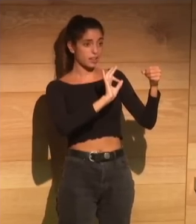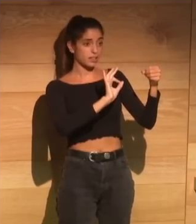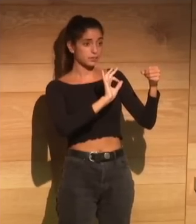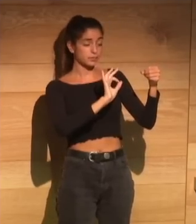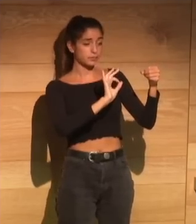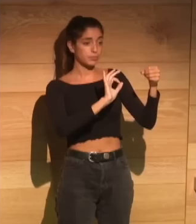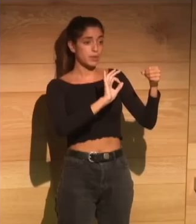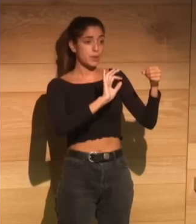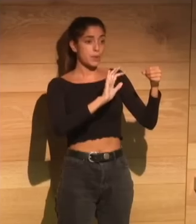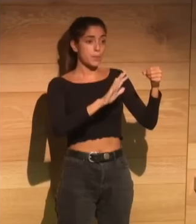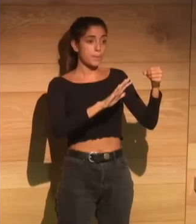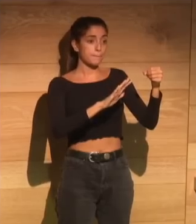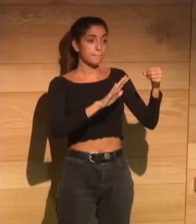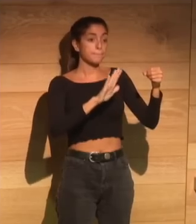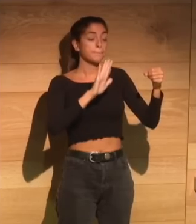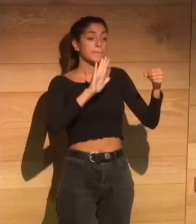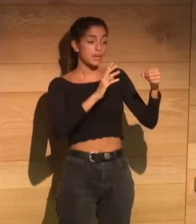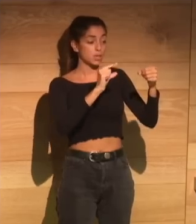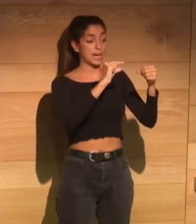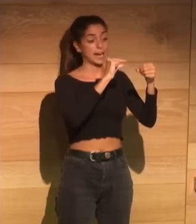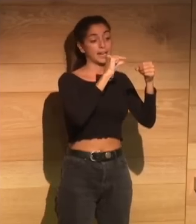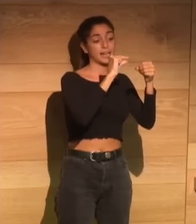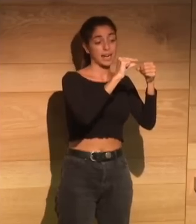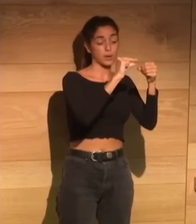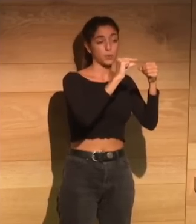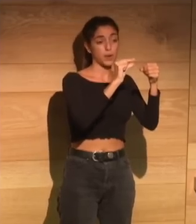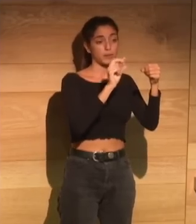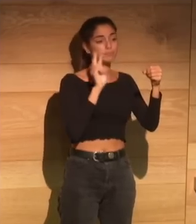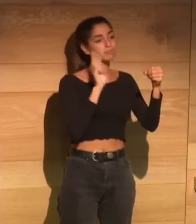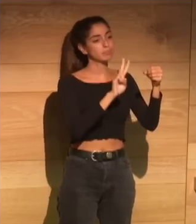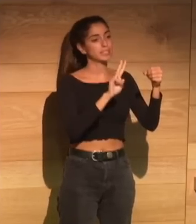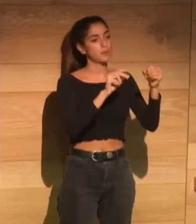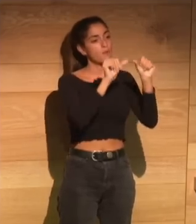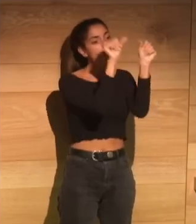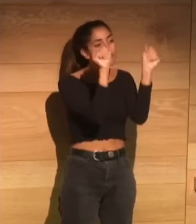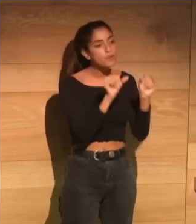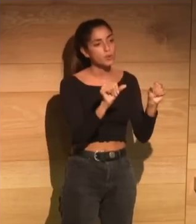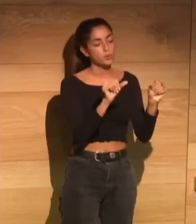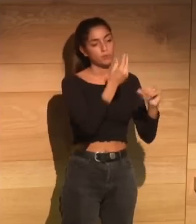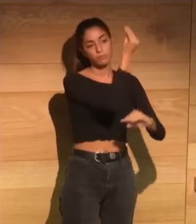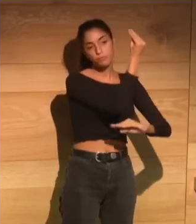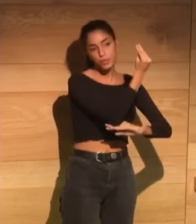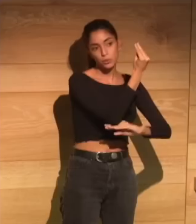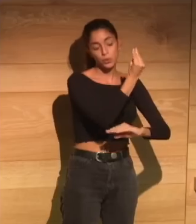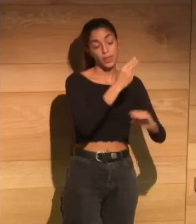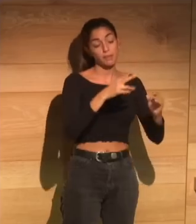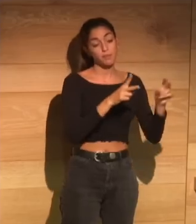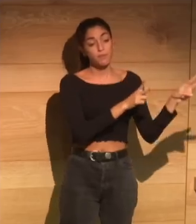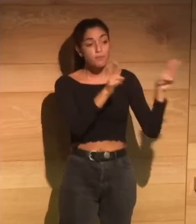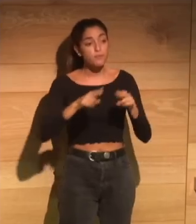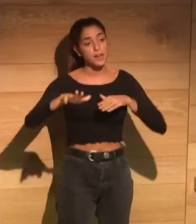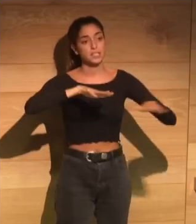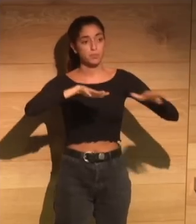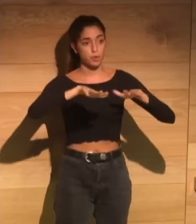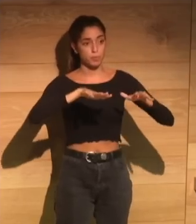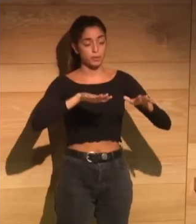opaca delante del ojo. Claro. Y luego la ranura te permite ver una fase figura del movimiento, solo una fase del movimiento. Claro. Pero como estás recibiendo